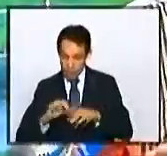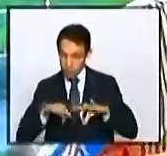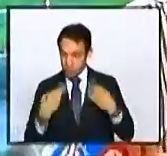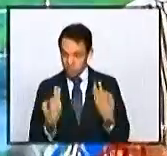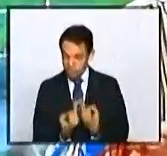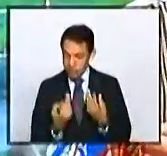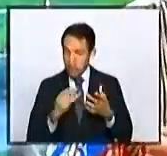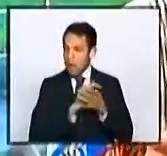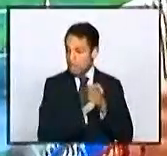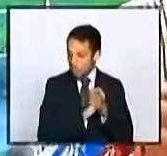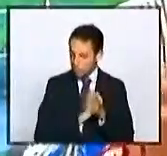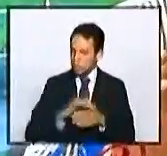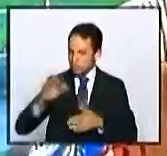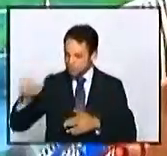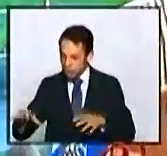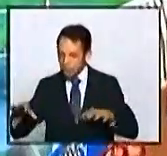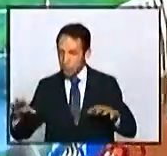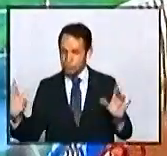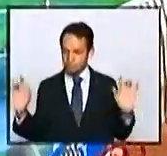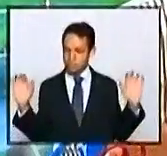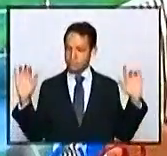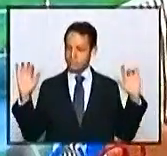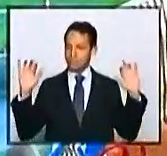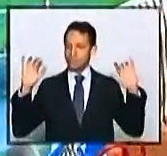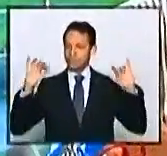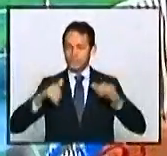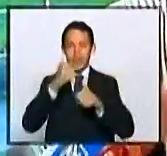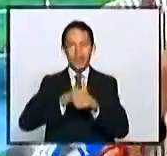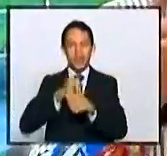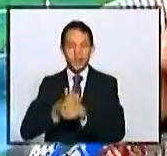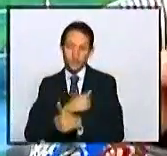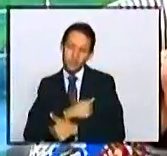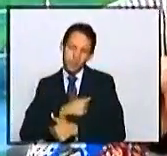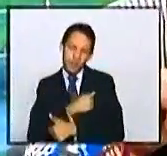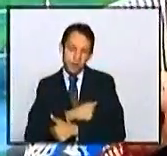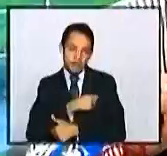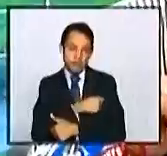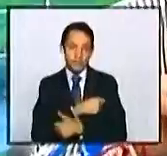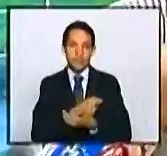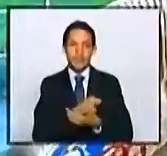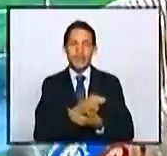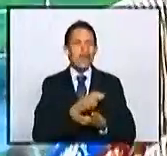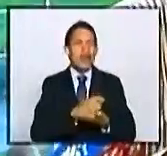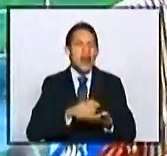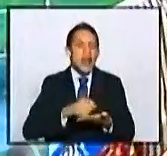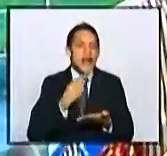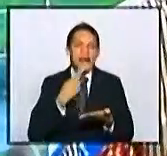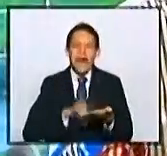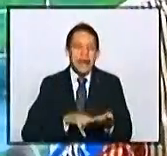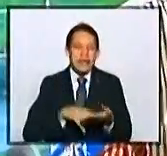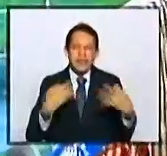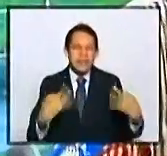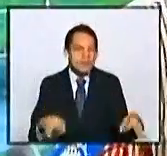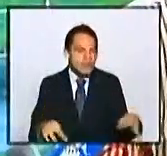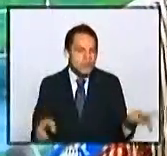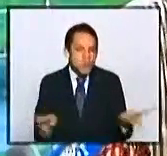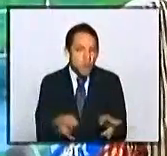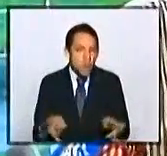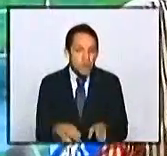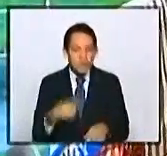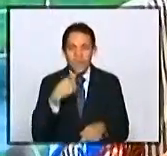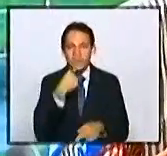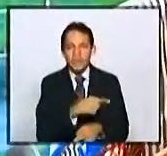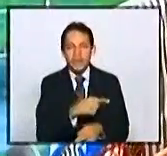con unos amigos cercanos. Les pedimos el favor a cada uno de ellos que le escribieran una carta